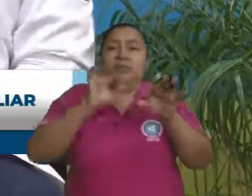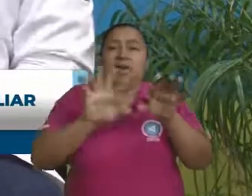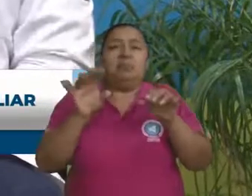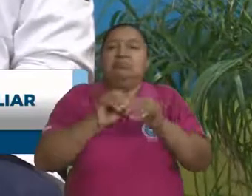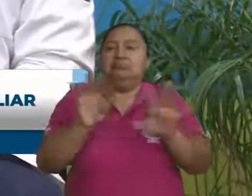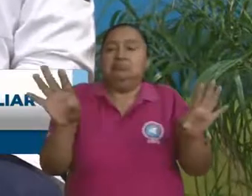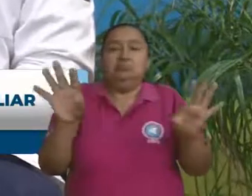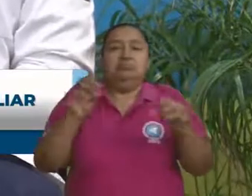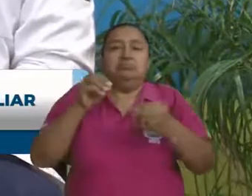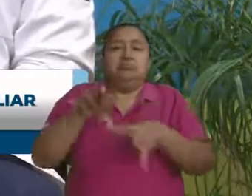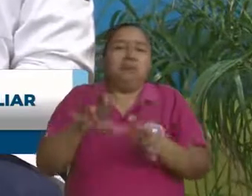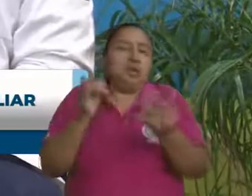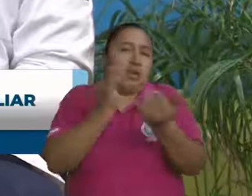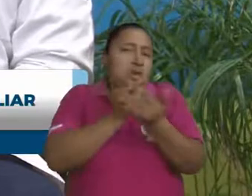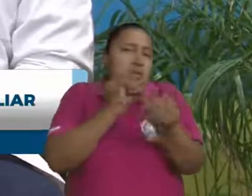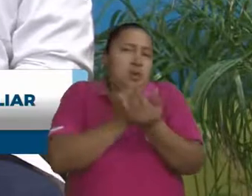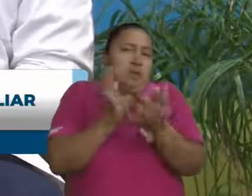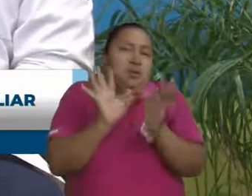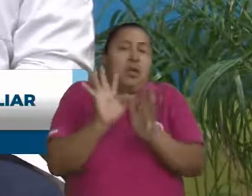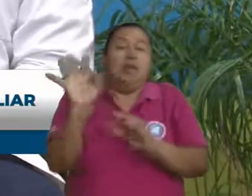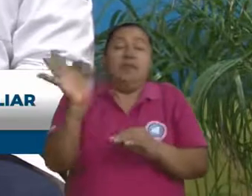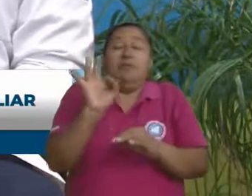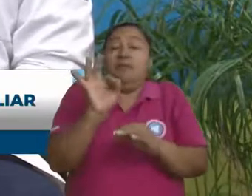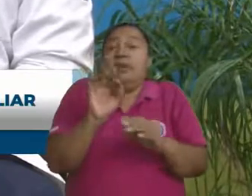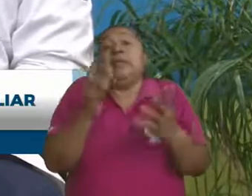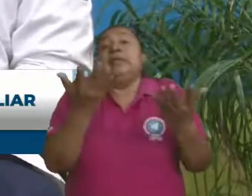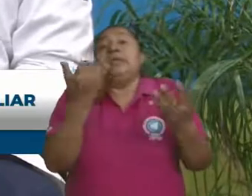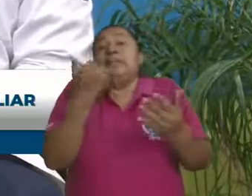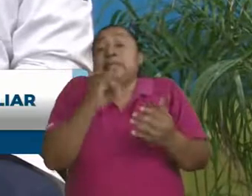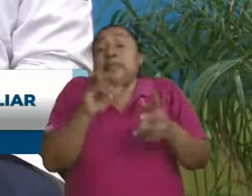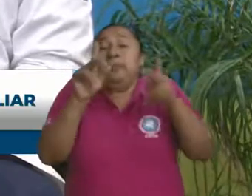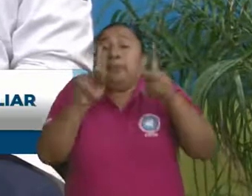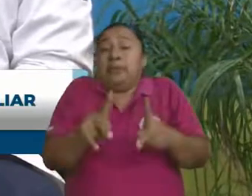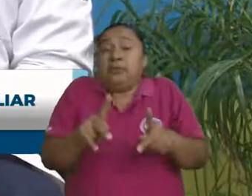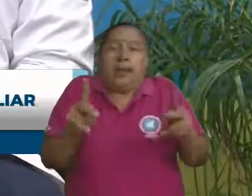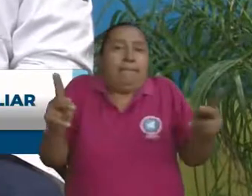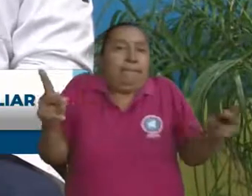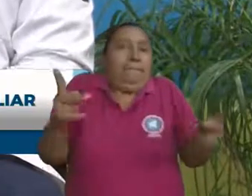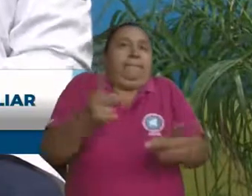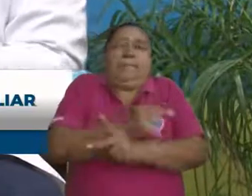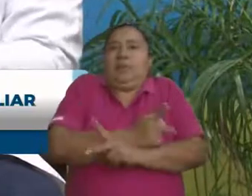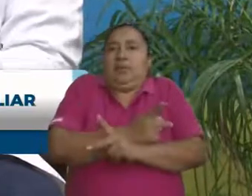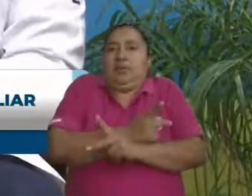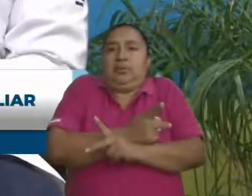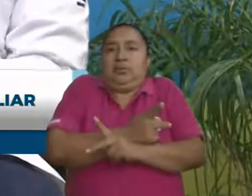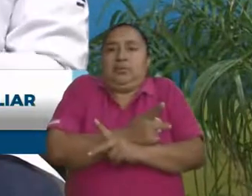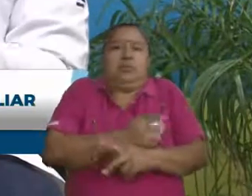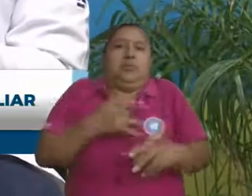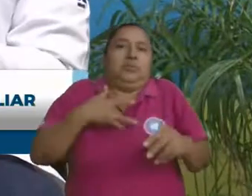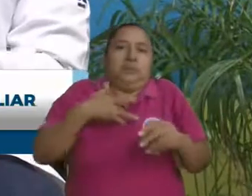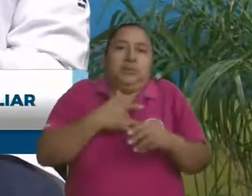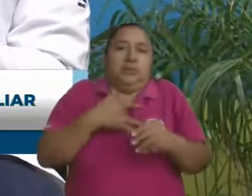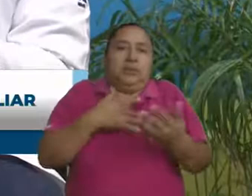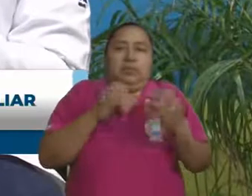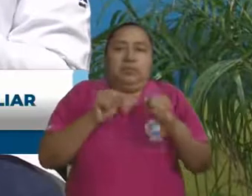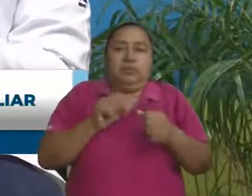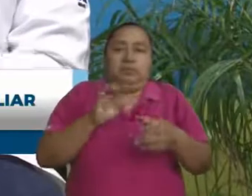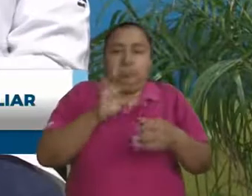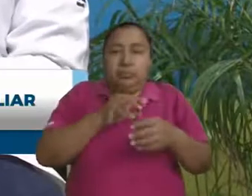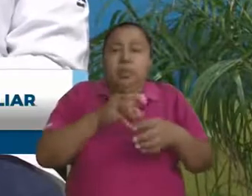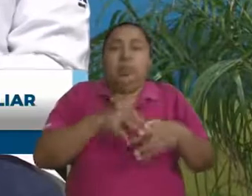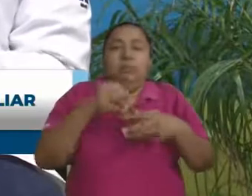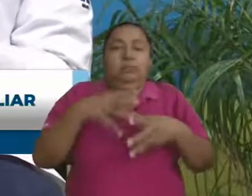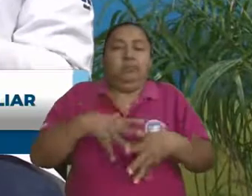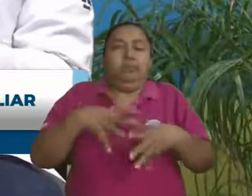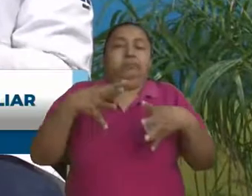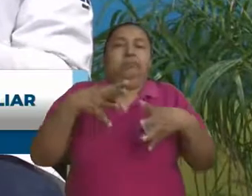tubitos. Igual, en las formas más graves, sí existe la necesidad de extraer la vesícula como fuente principal de